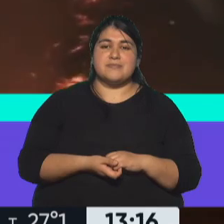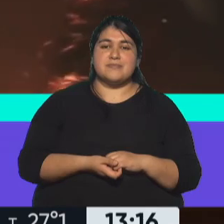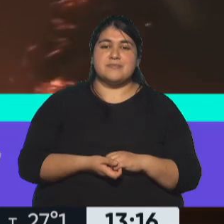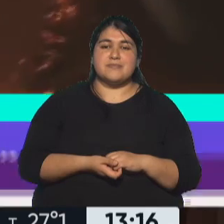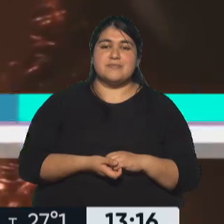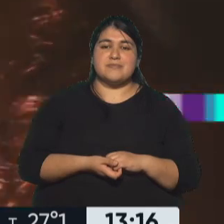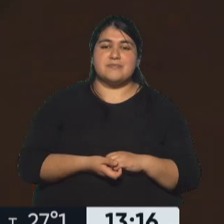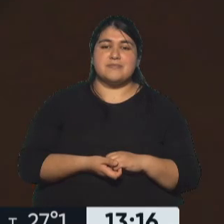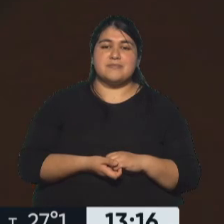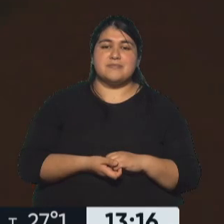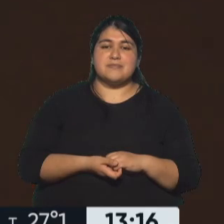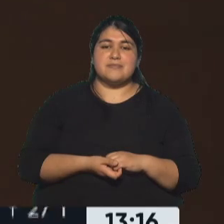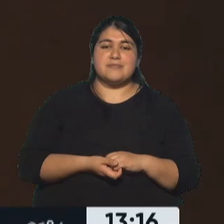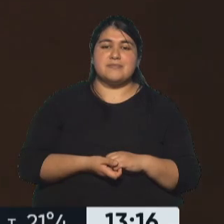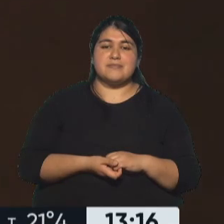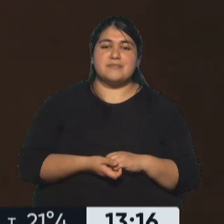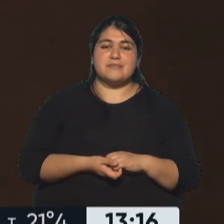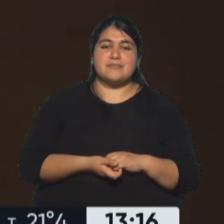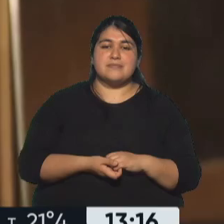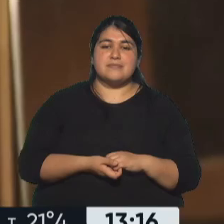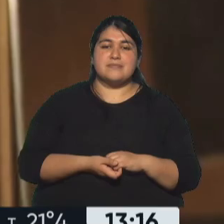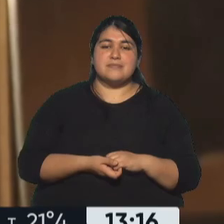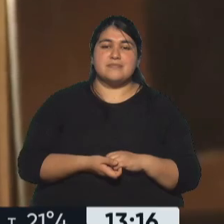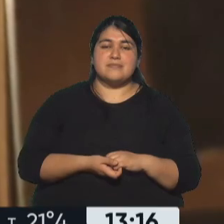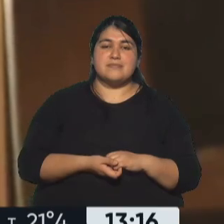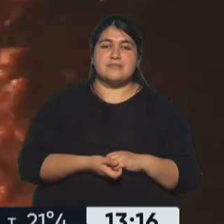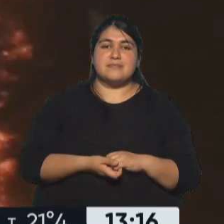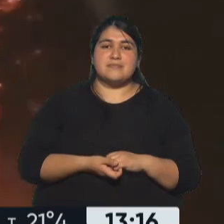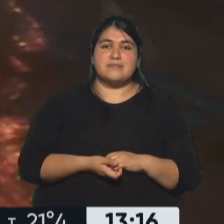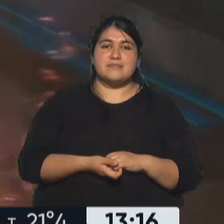continuar, ir derecho, doblar, no pensar demasiado. Si estoy a su lado, si hubiera podido, me hubiese avivado.